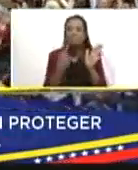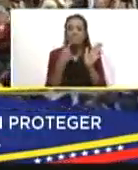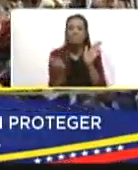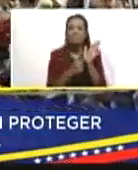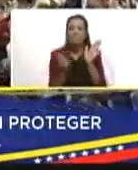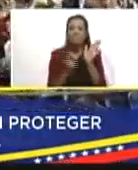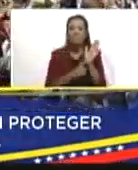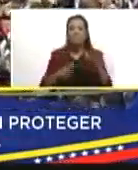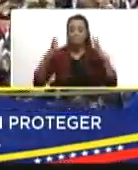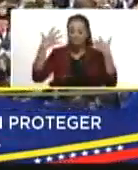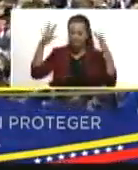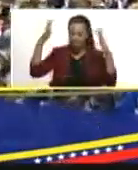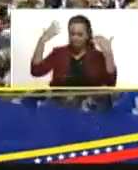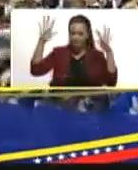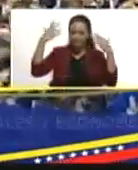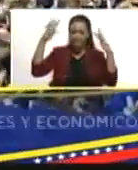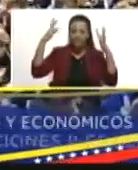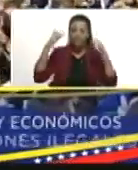imperialista